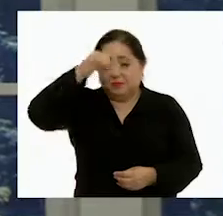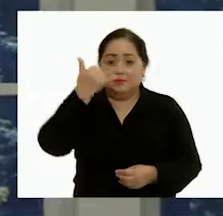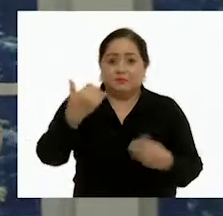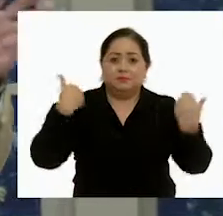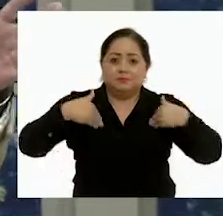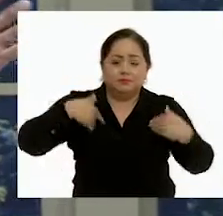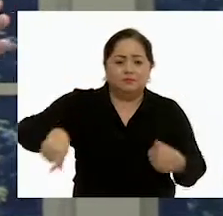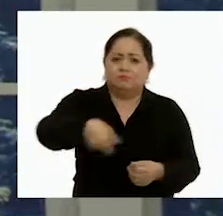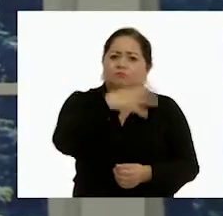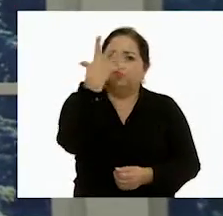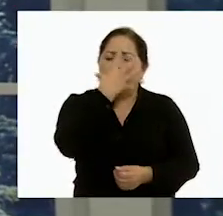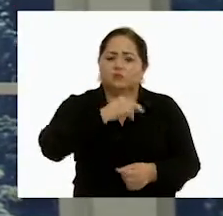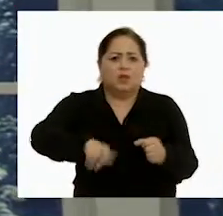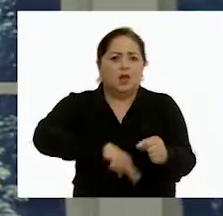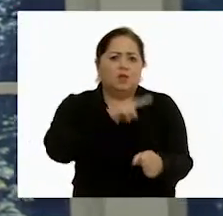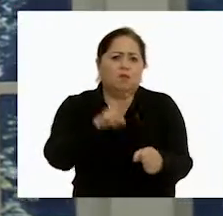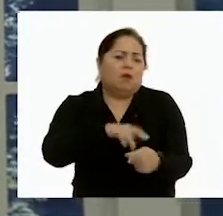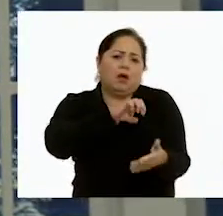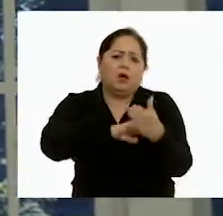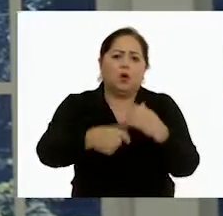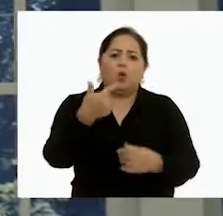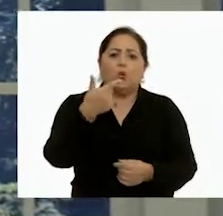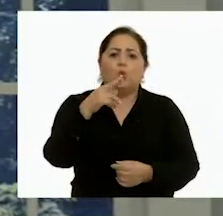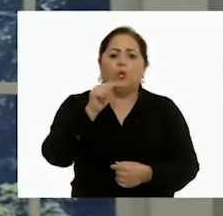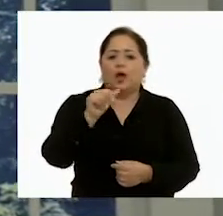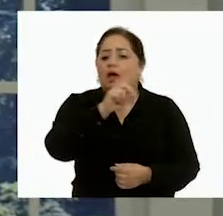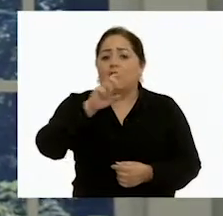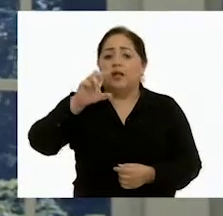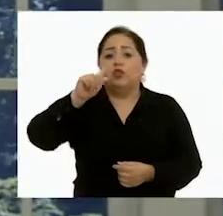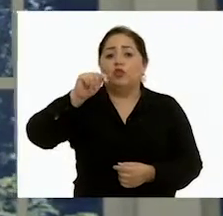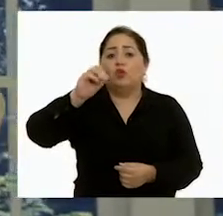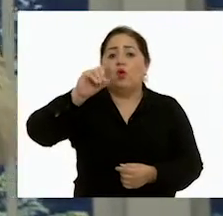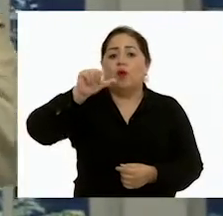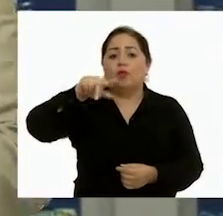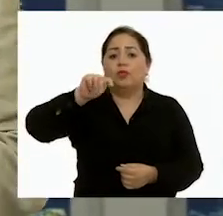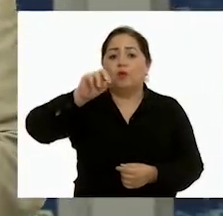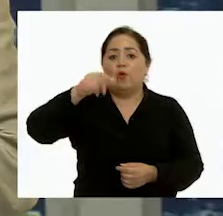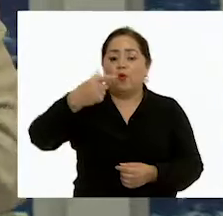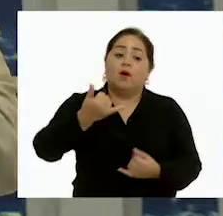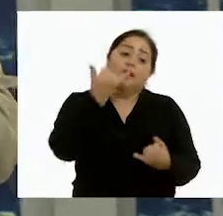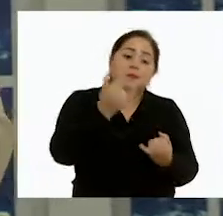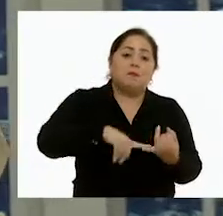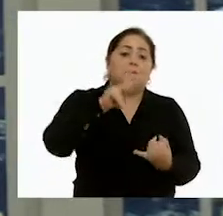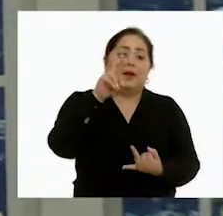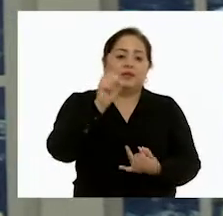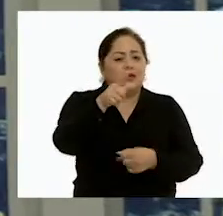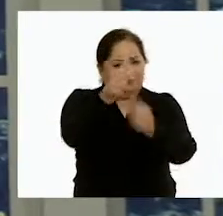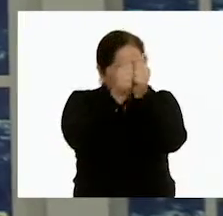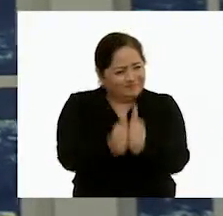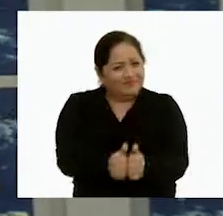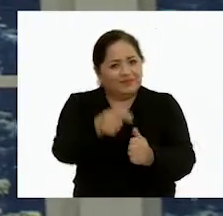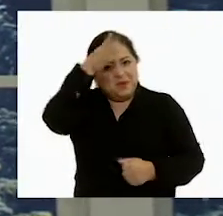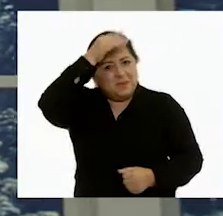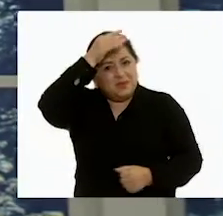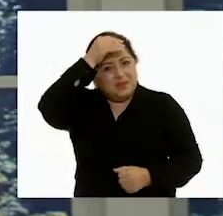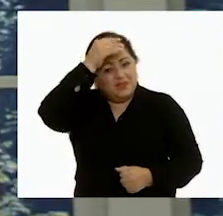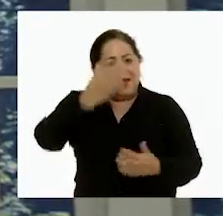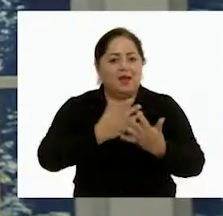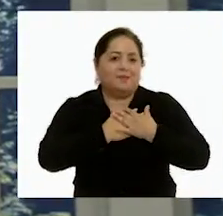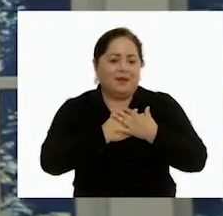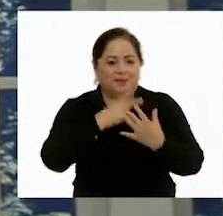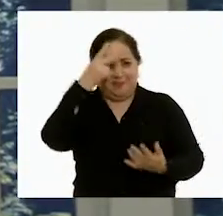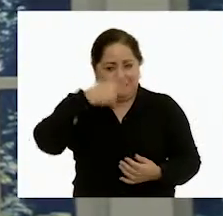sus bellezas naturales, como las grutas de Tolantongo y la presa El Cedral. Quédense aquí en Aprendiendo